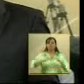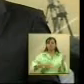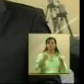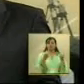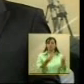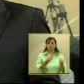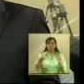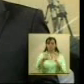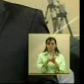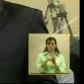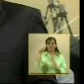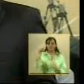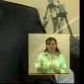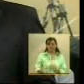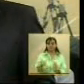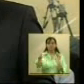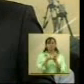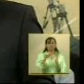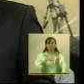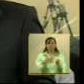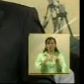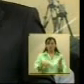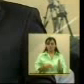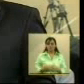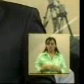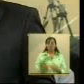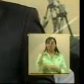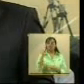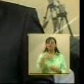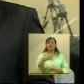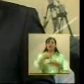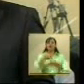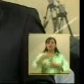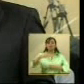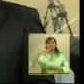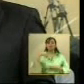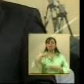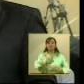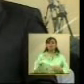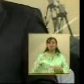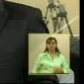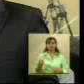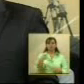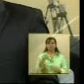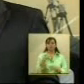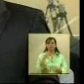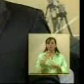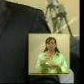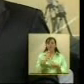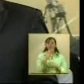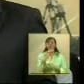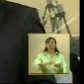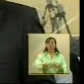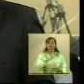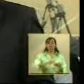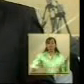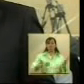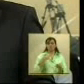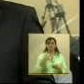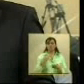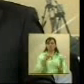ley. Esto fue negado y no fue acatado por el presidente de la República hace entonces, violando la Constitución en forma